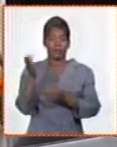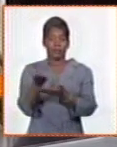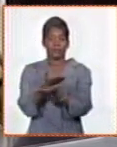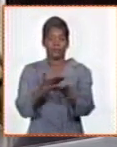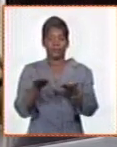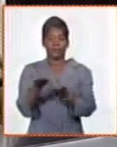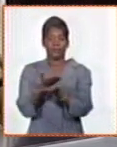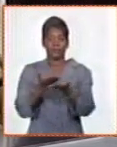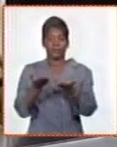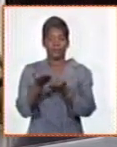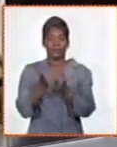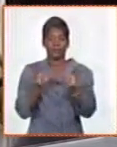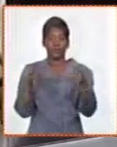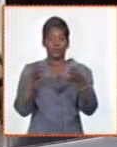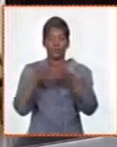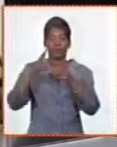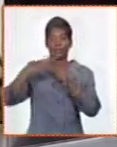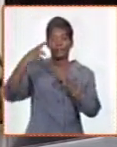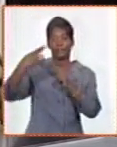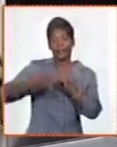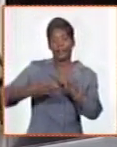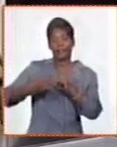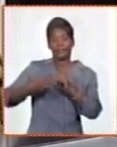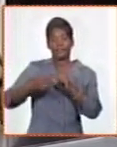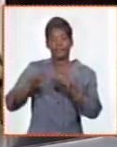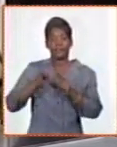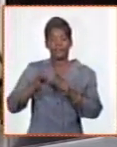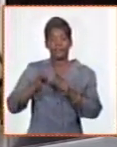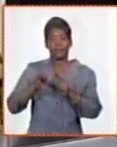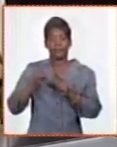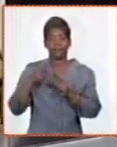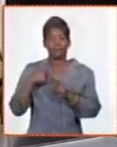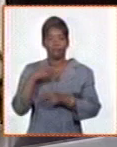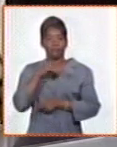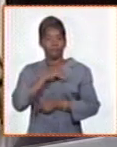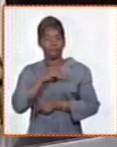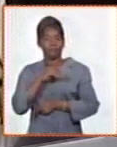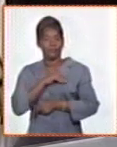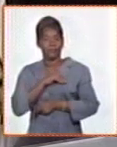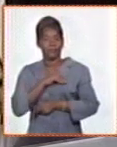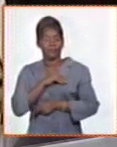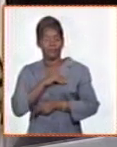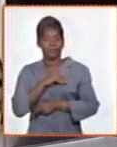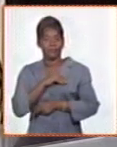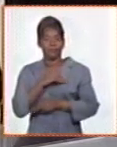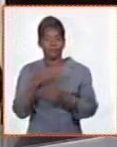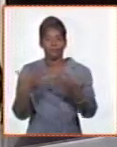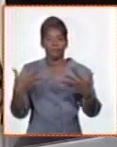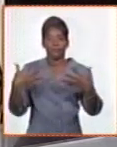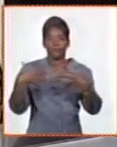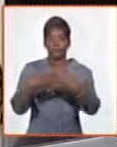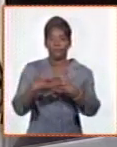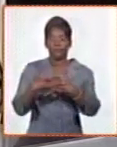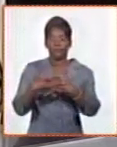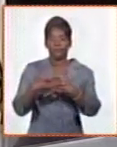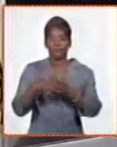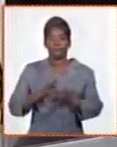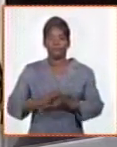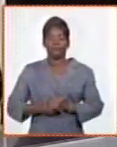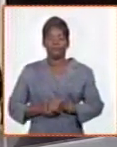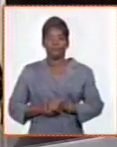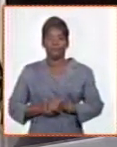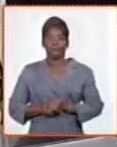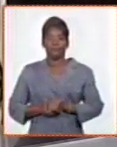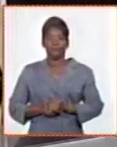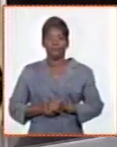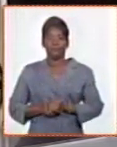de teatro, sin la gente que me acompaña, no podría hacerlo. Tienes que tener seguidores y tienes que tener gente con pasión. Yo siempre dije